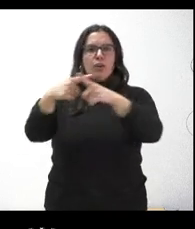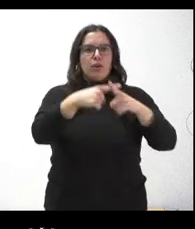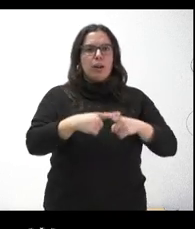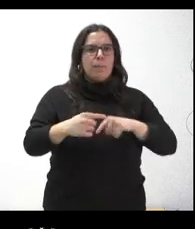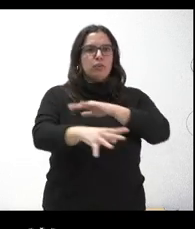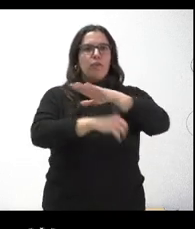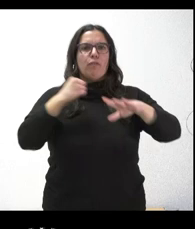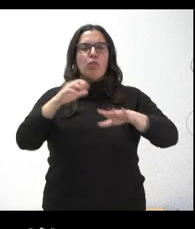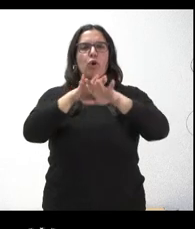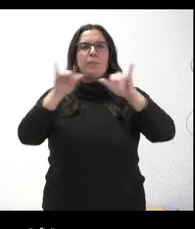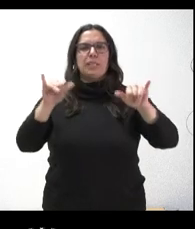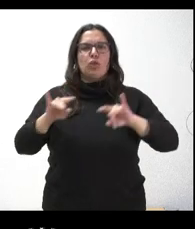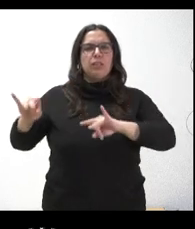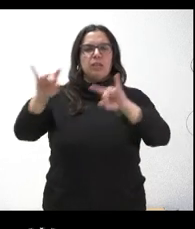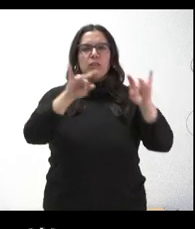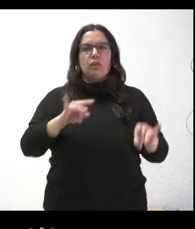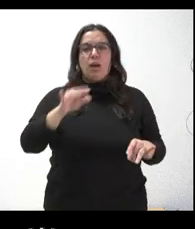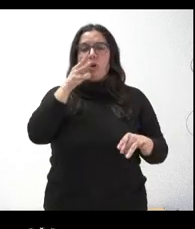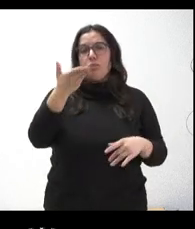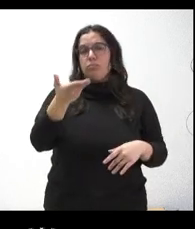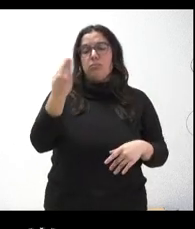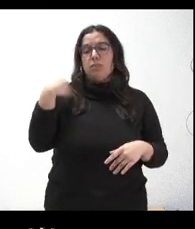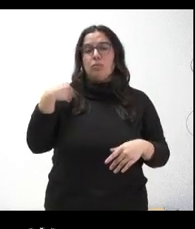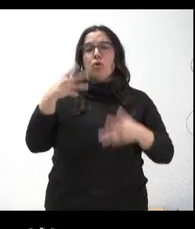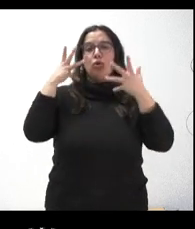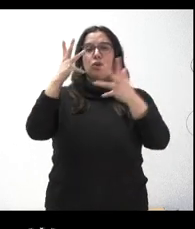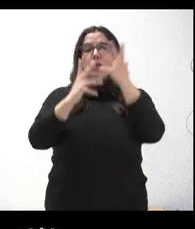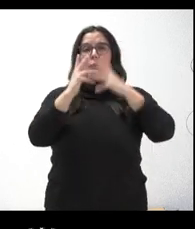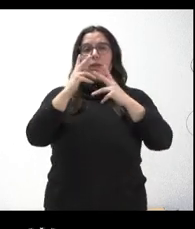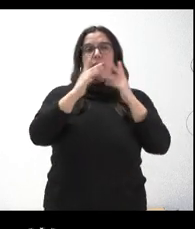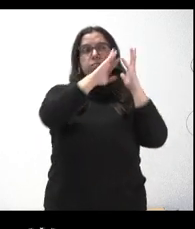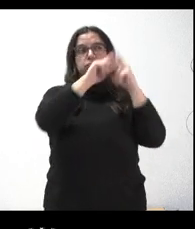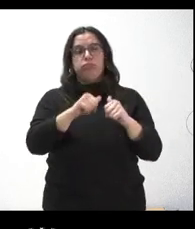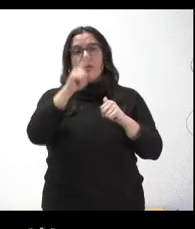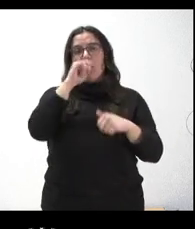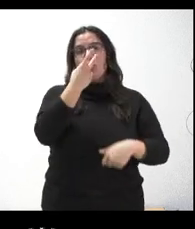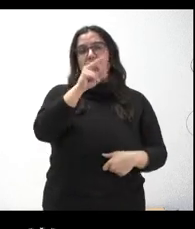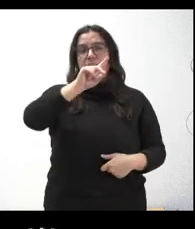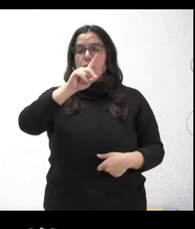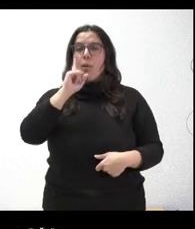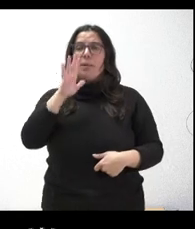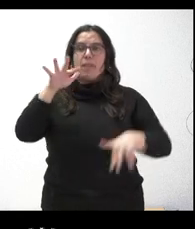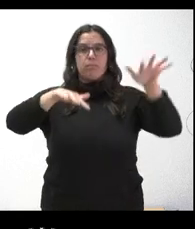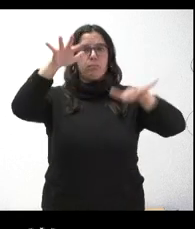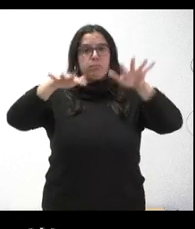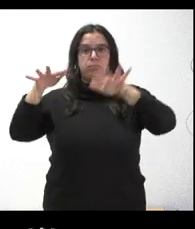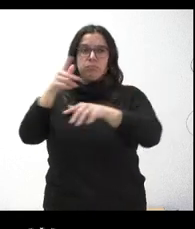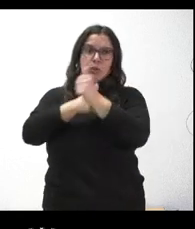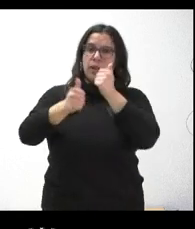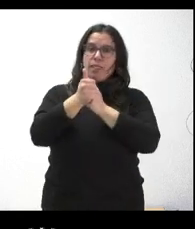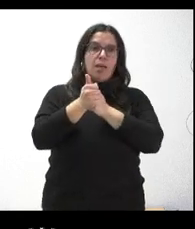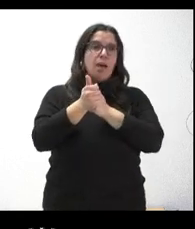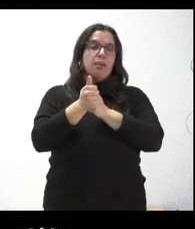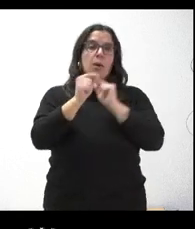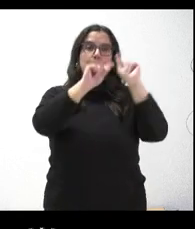hacer el balance de 2021 el consejo de cuentas y y no parece que se priorice mucho a las a